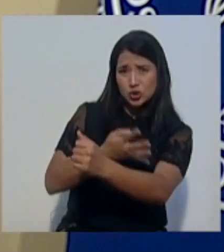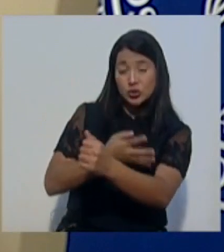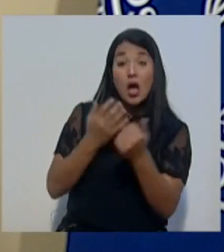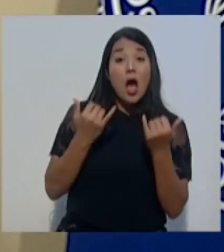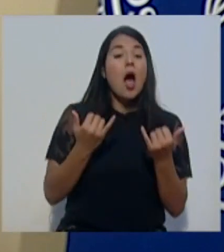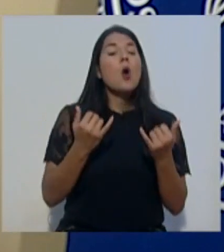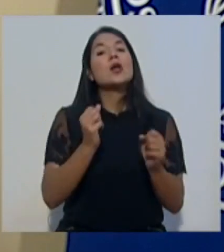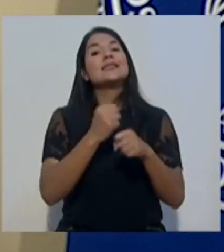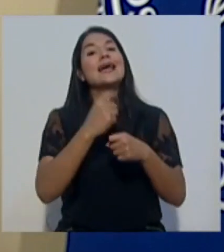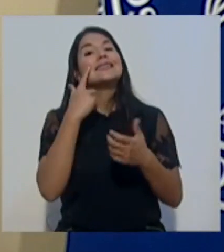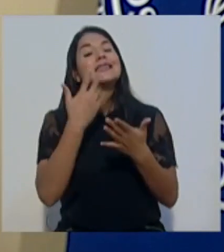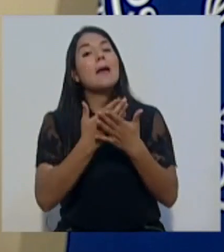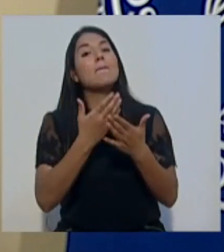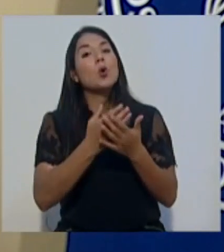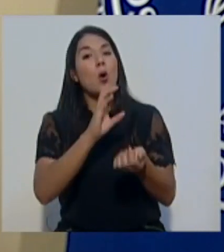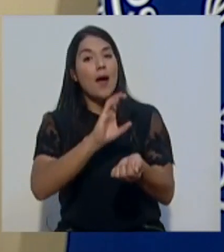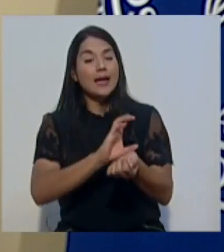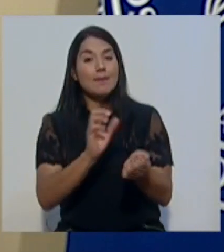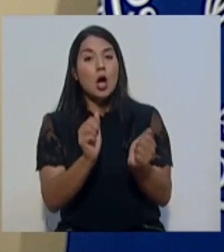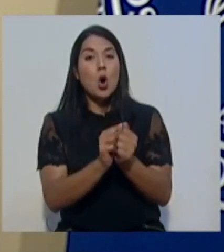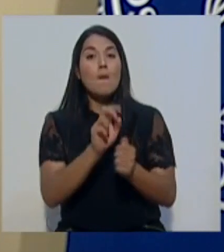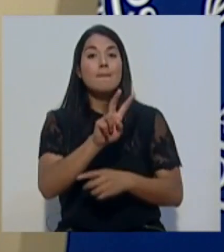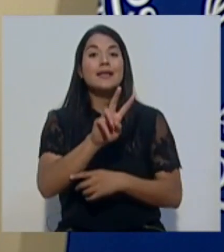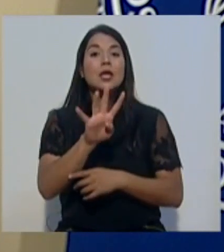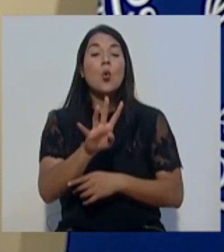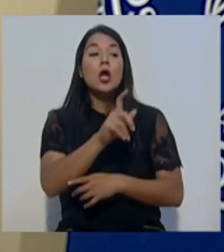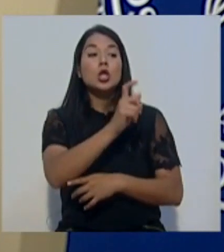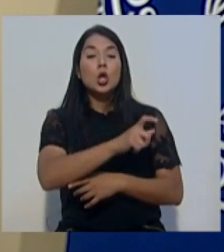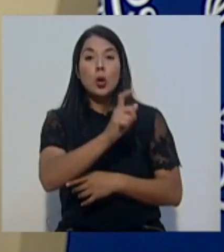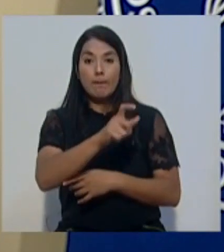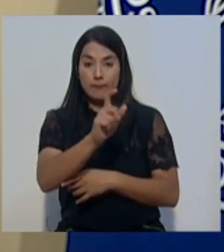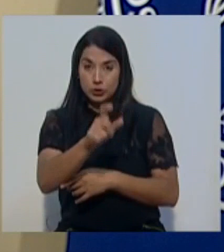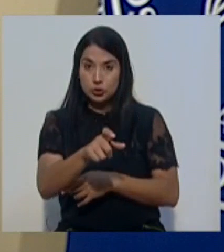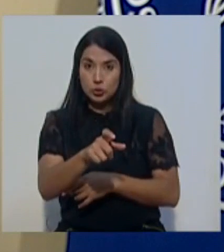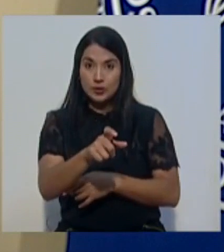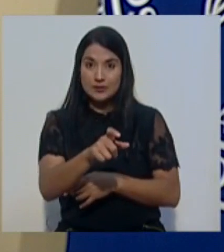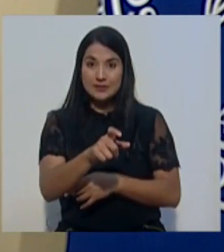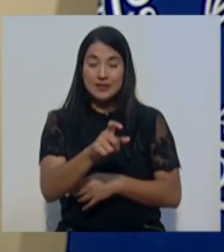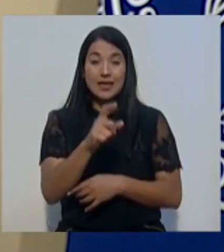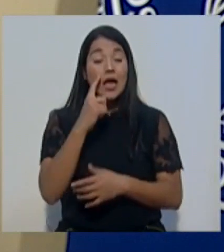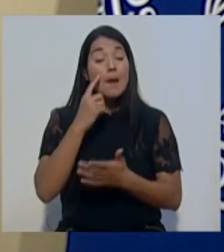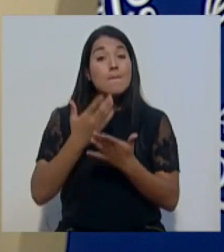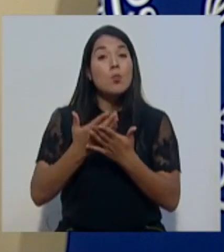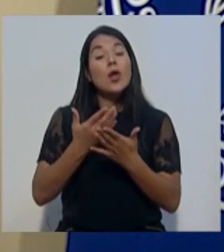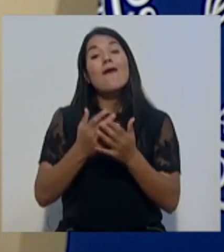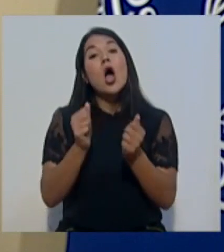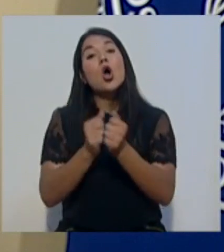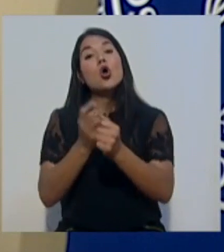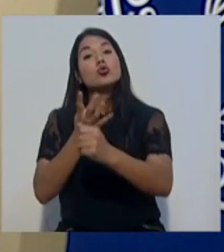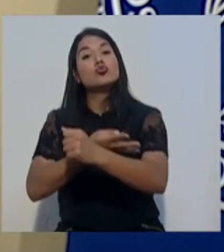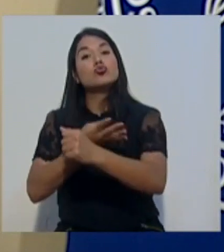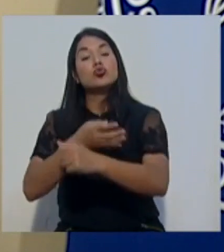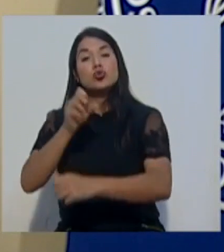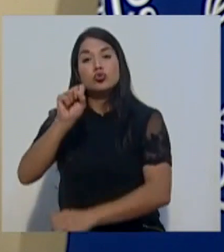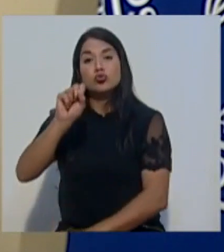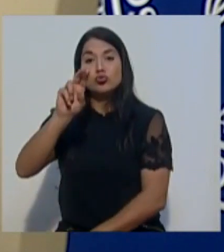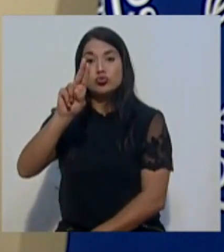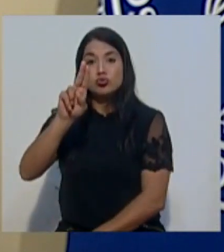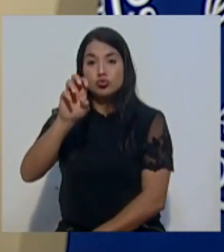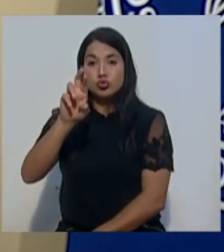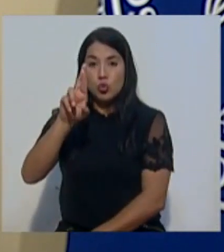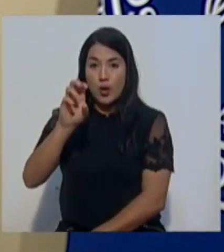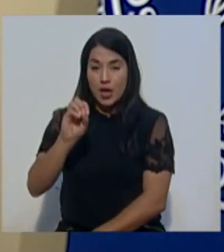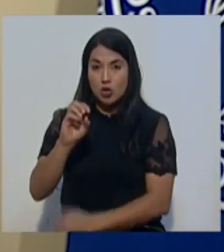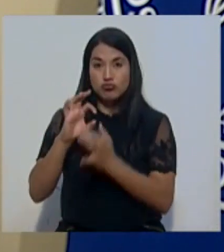haciendo la prueba clínica con 24 pacientes, porque es la parte con el suero equino. Se está haciendo los estudios clínicos y a la espera